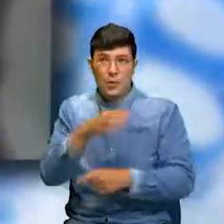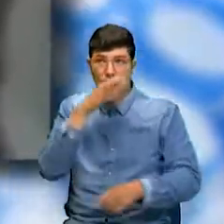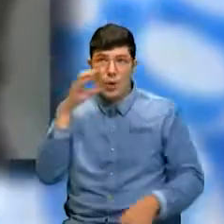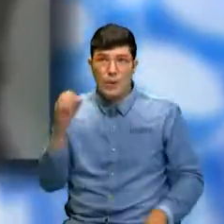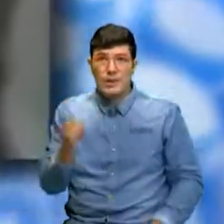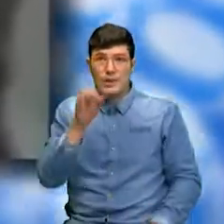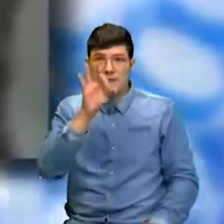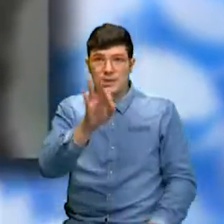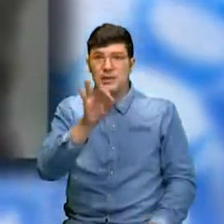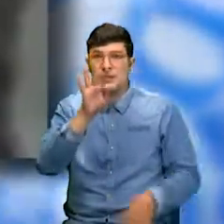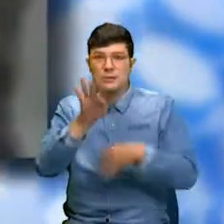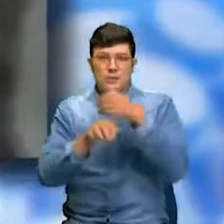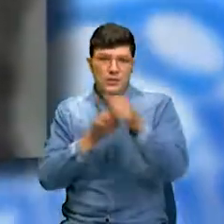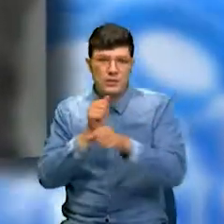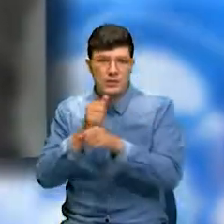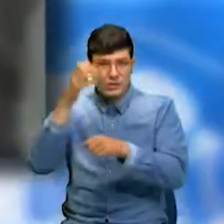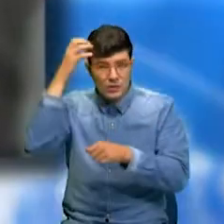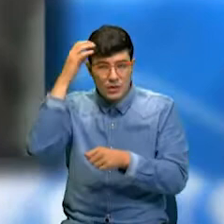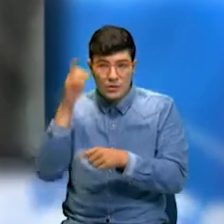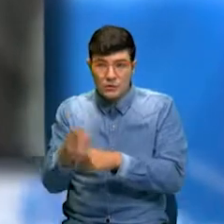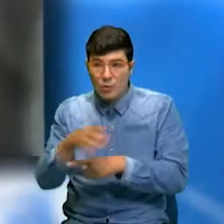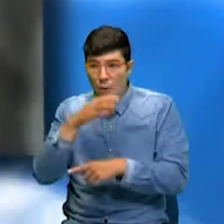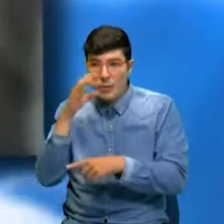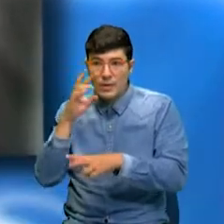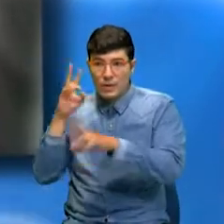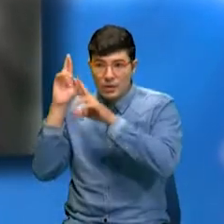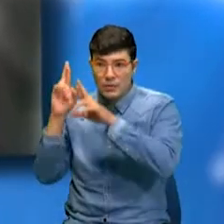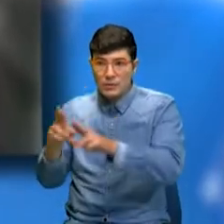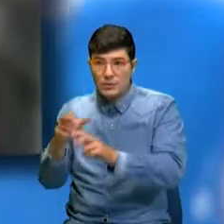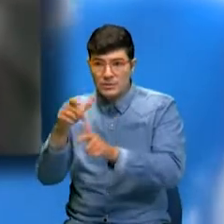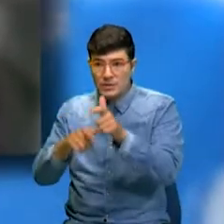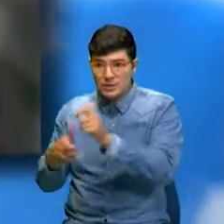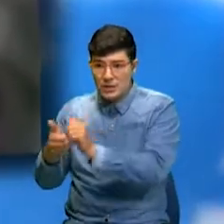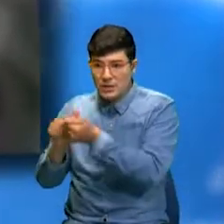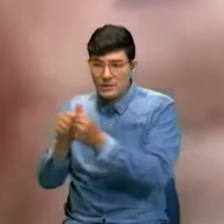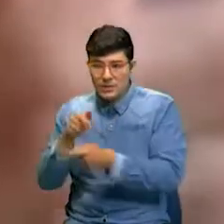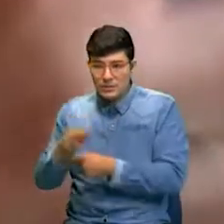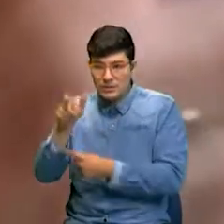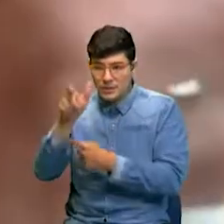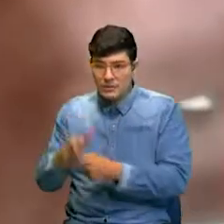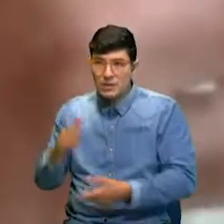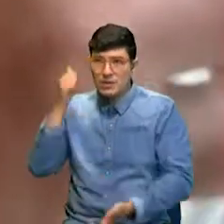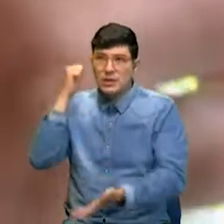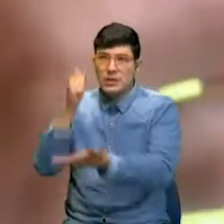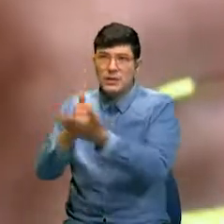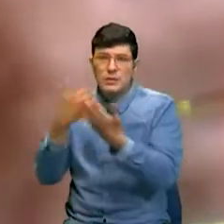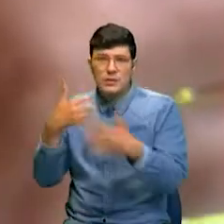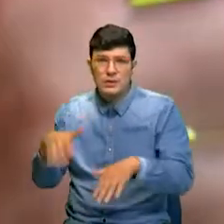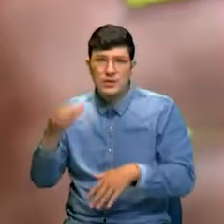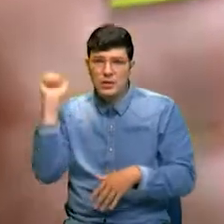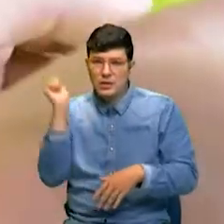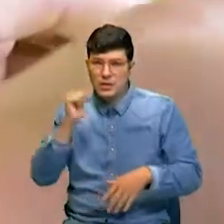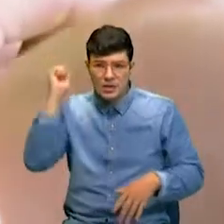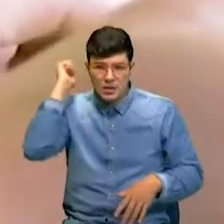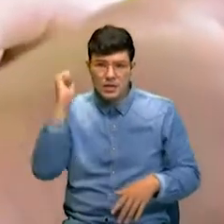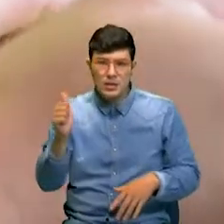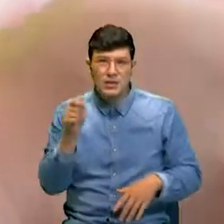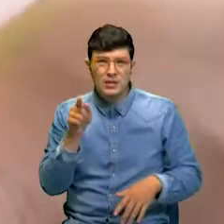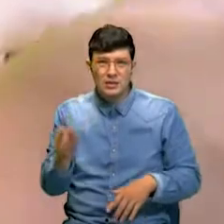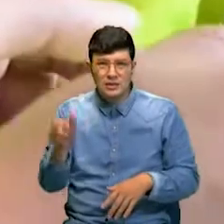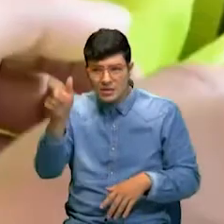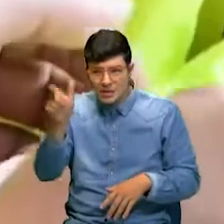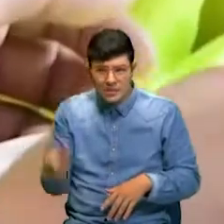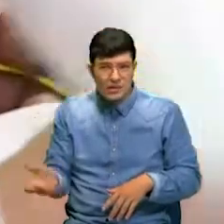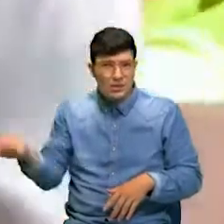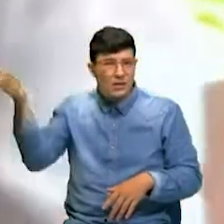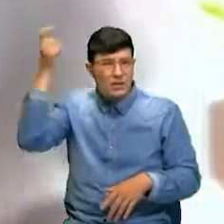con síndrome de dawn era un destacado deportista de la región su asesinato se produjo con un arma blanca con el que fue golpeado